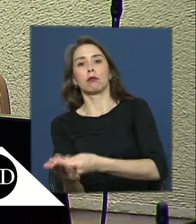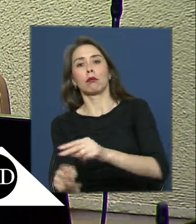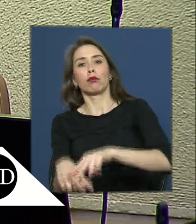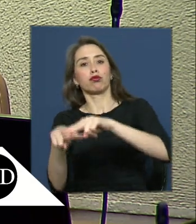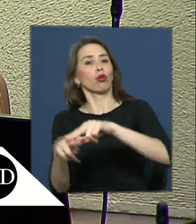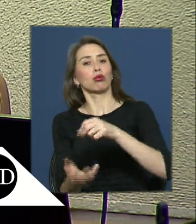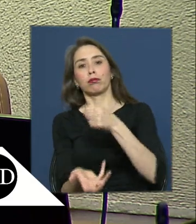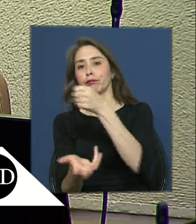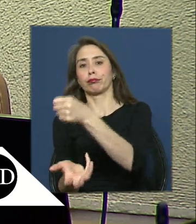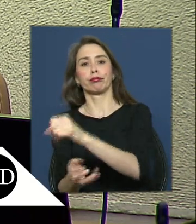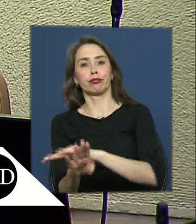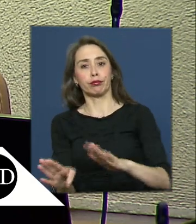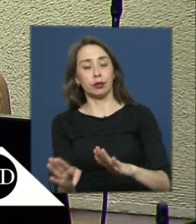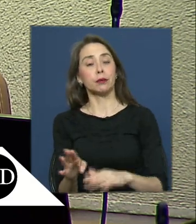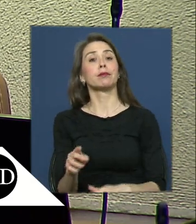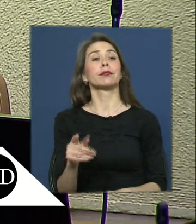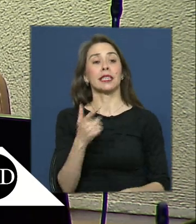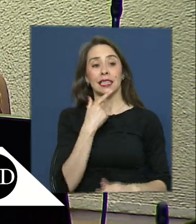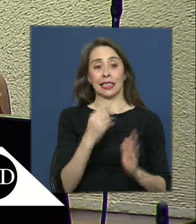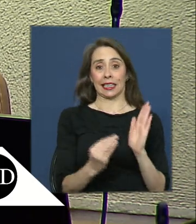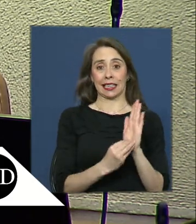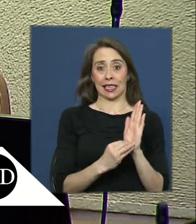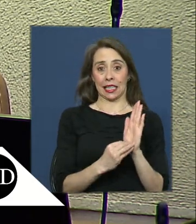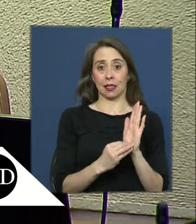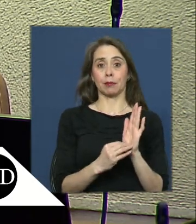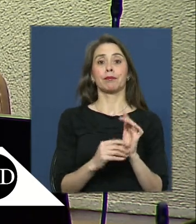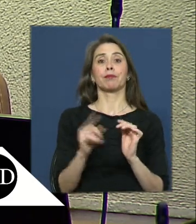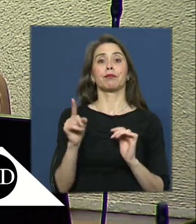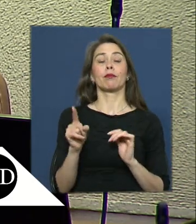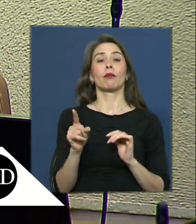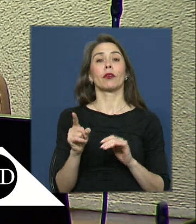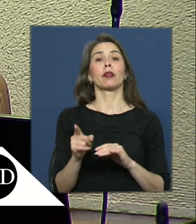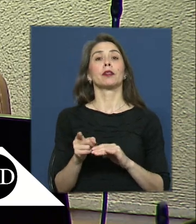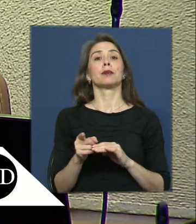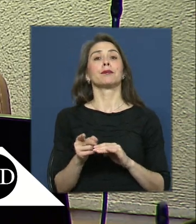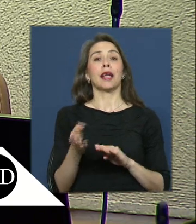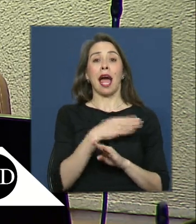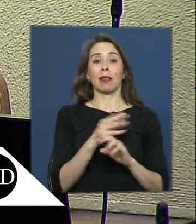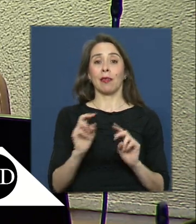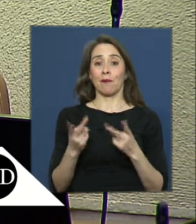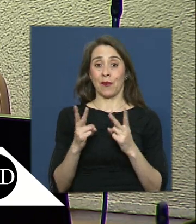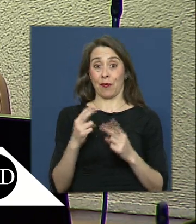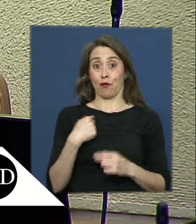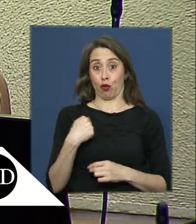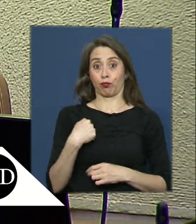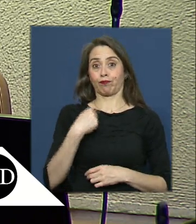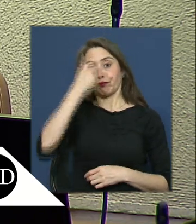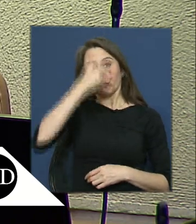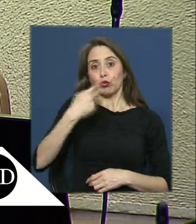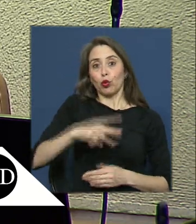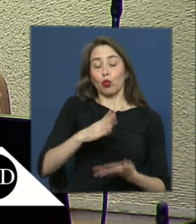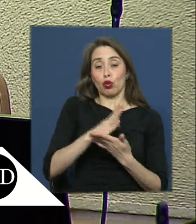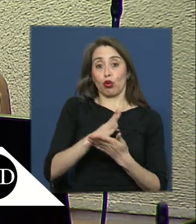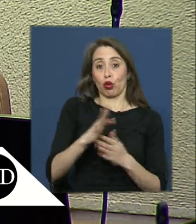es que el sostenedor establezca, defina un destinatario en caso de disolución para permitir